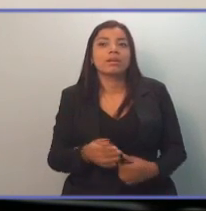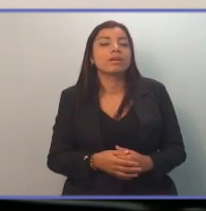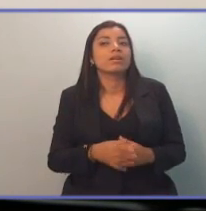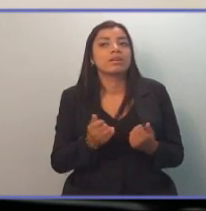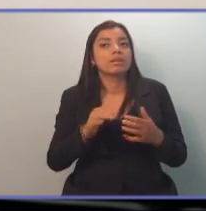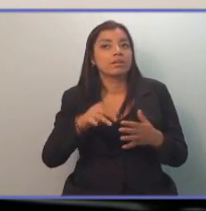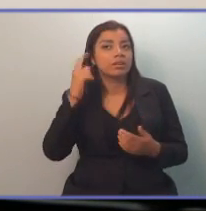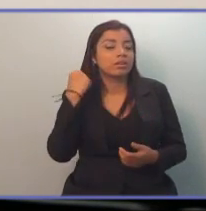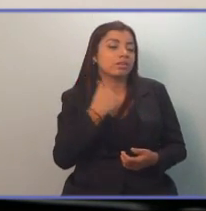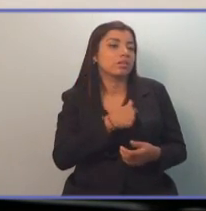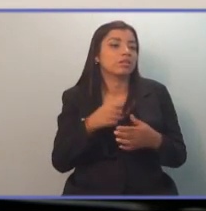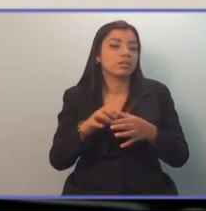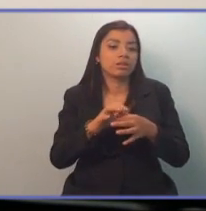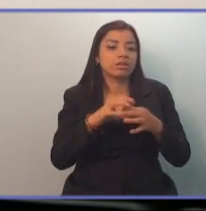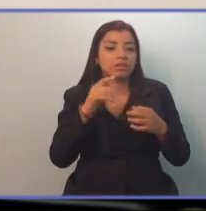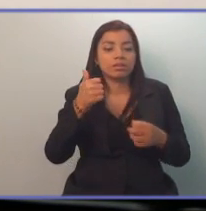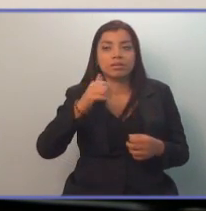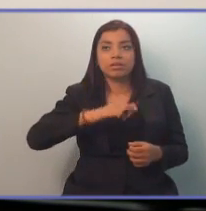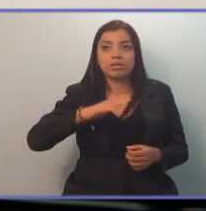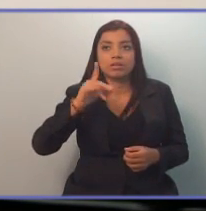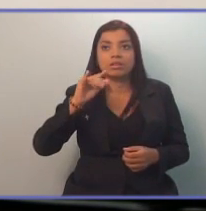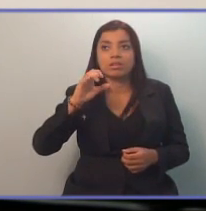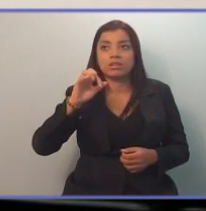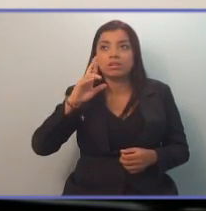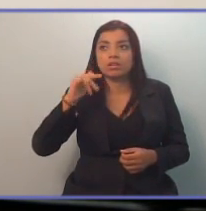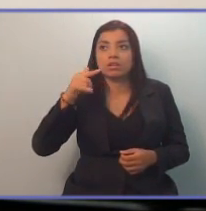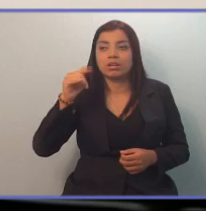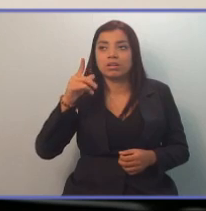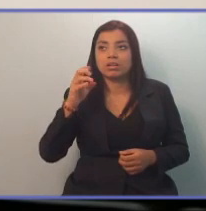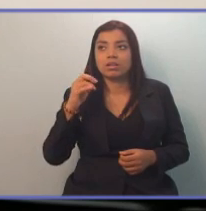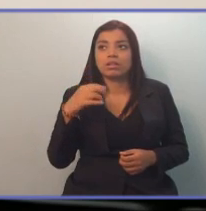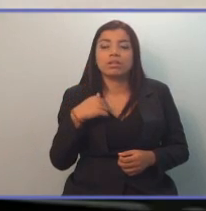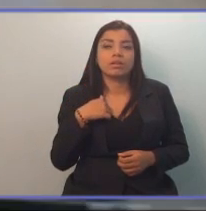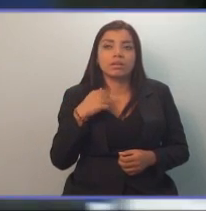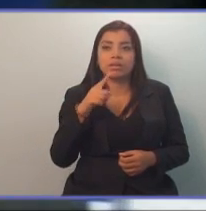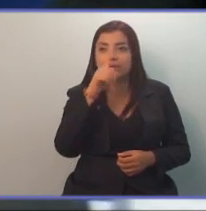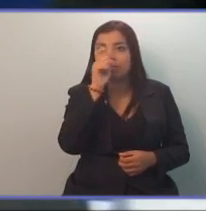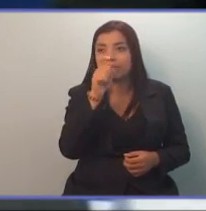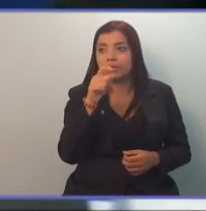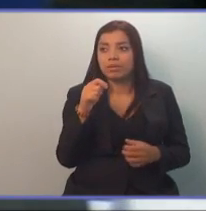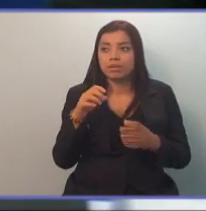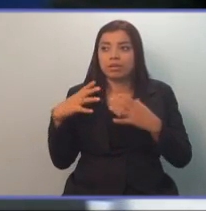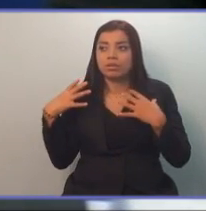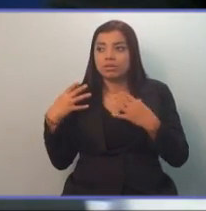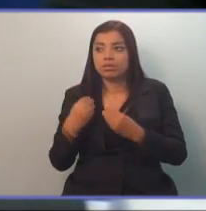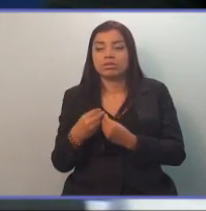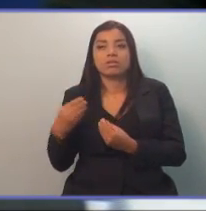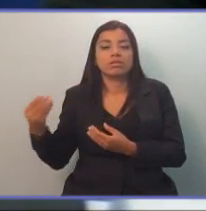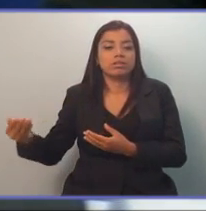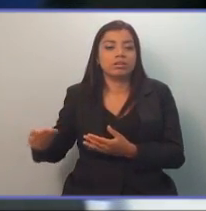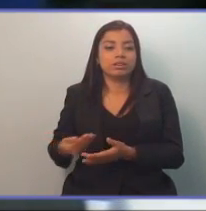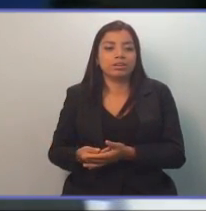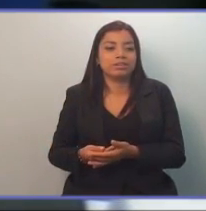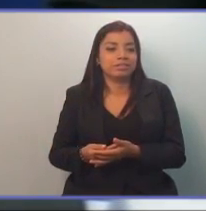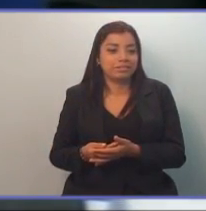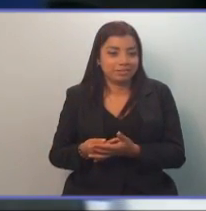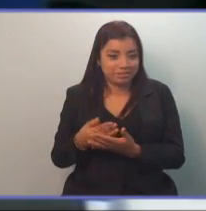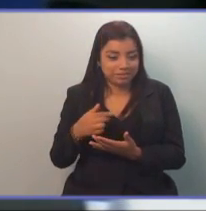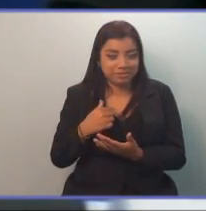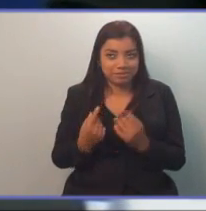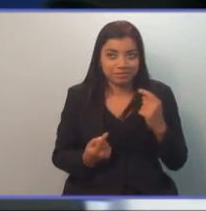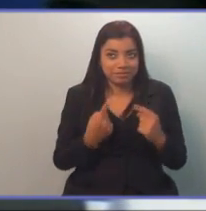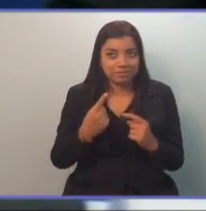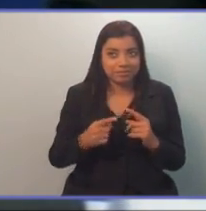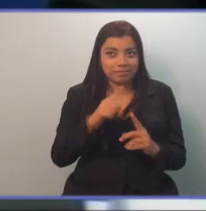Gracias, coordinador. Buenas tardes, licenciada Regalado. Buenas tardes. Le traslado una pregunta de la sociedad civil. Dice, ¿cuál es la